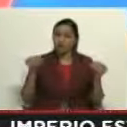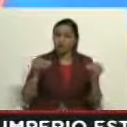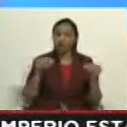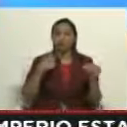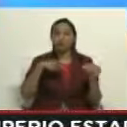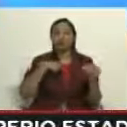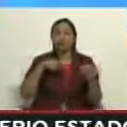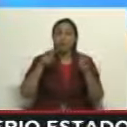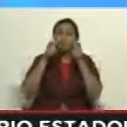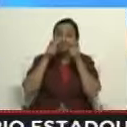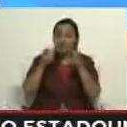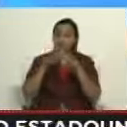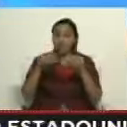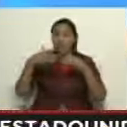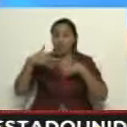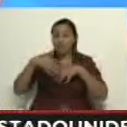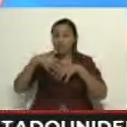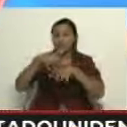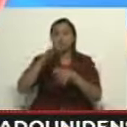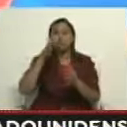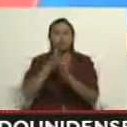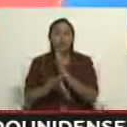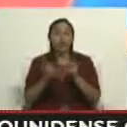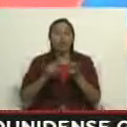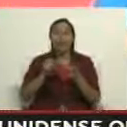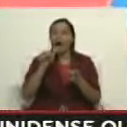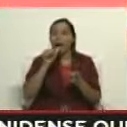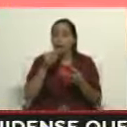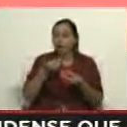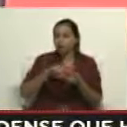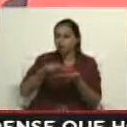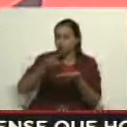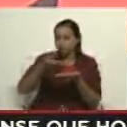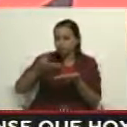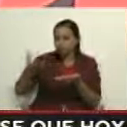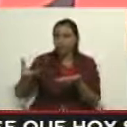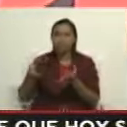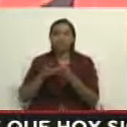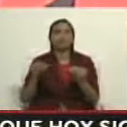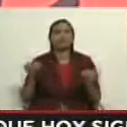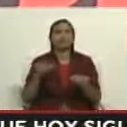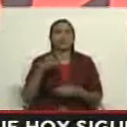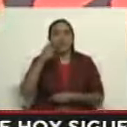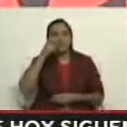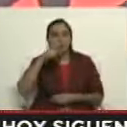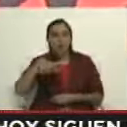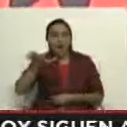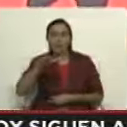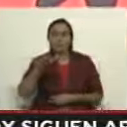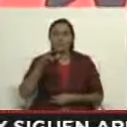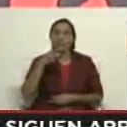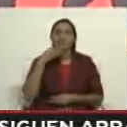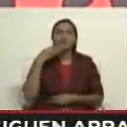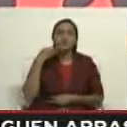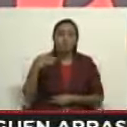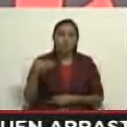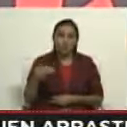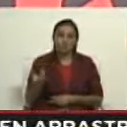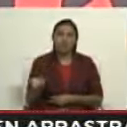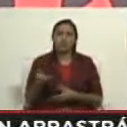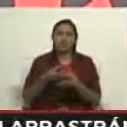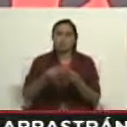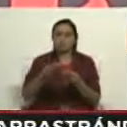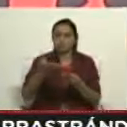estamos pendientes, ¿verdad?, de la hidratación de nuestro pueblo, de nuestra juventud, que ya le viene el refrigerio por ahí